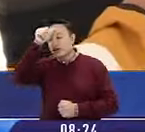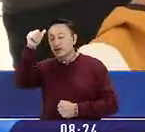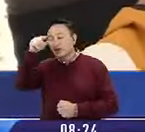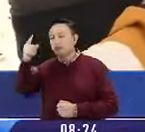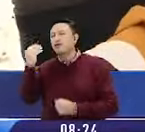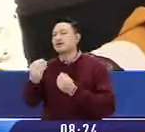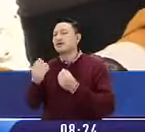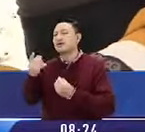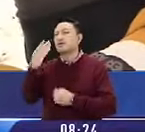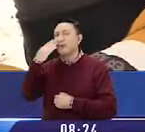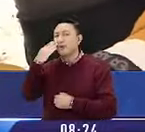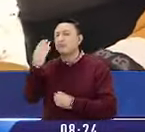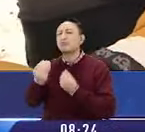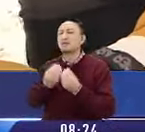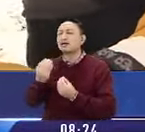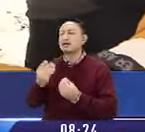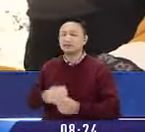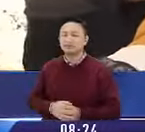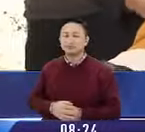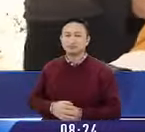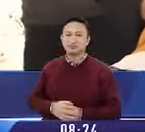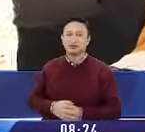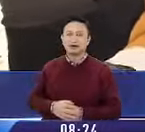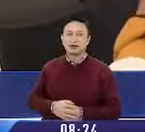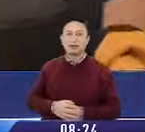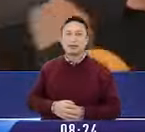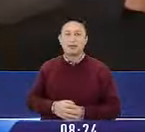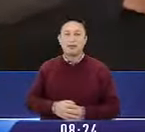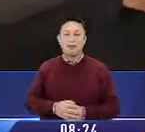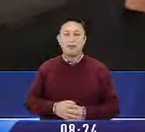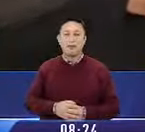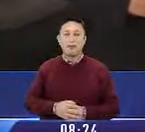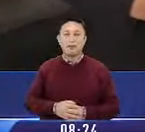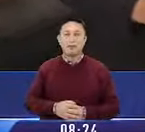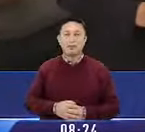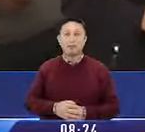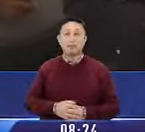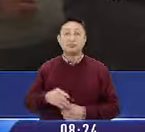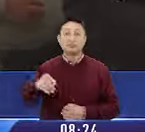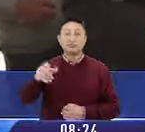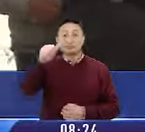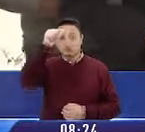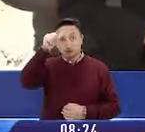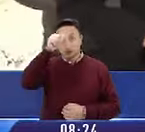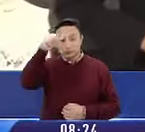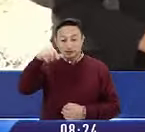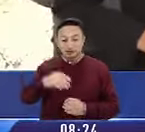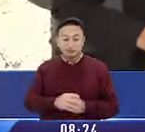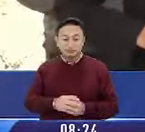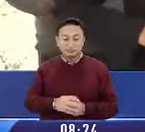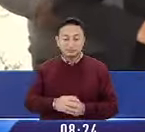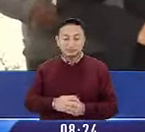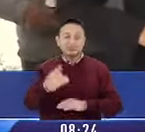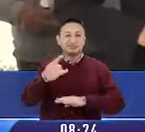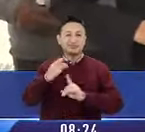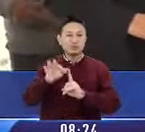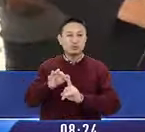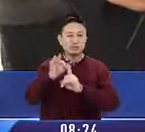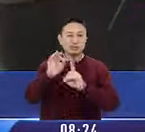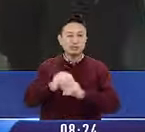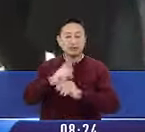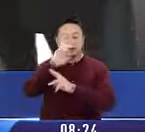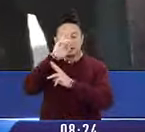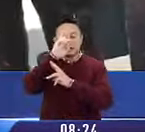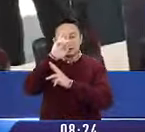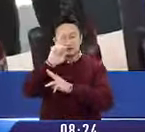va a celebrar? ¿Qué desea usted para este Día de la Mamita? Este día es un día tan especial de homenajear